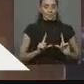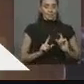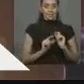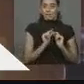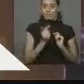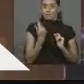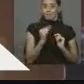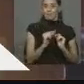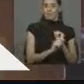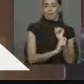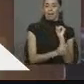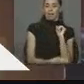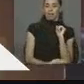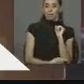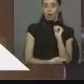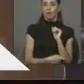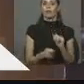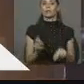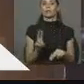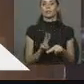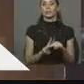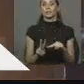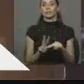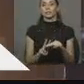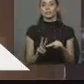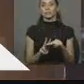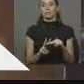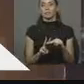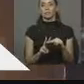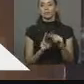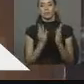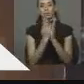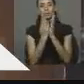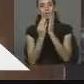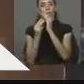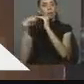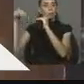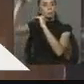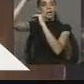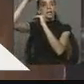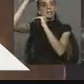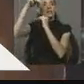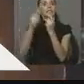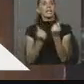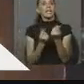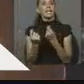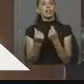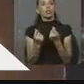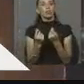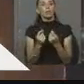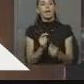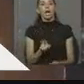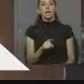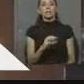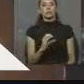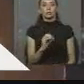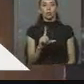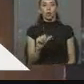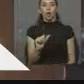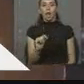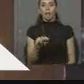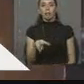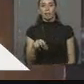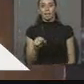abogado realizó una maestría en Economía en la Escolatina,